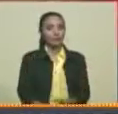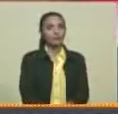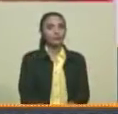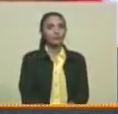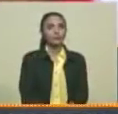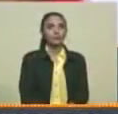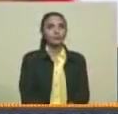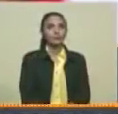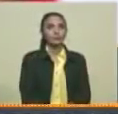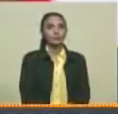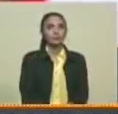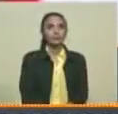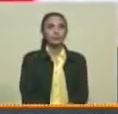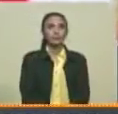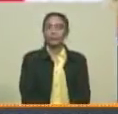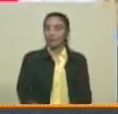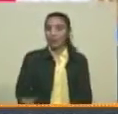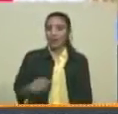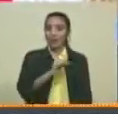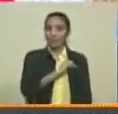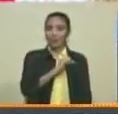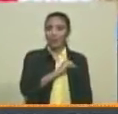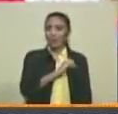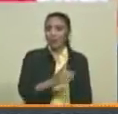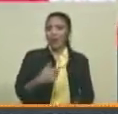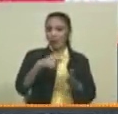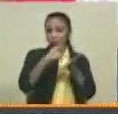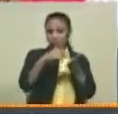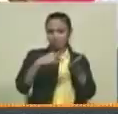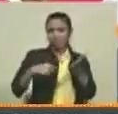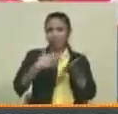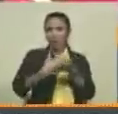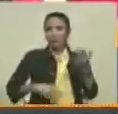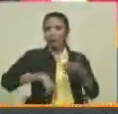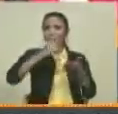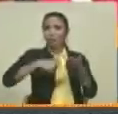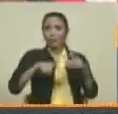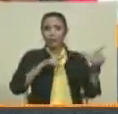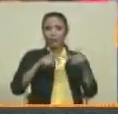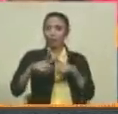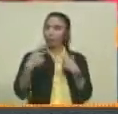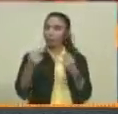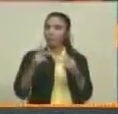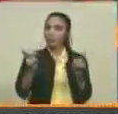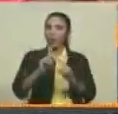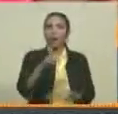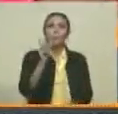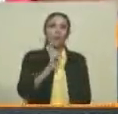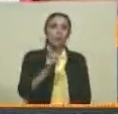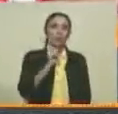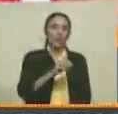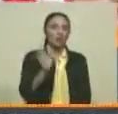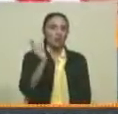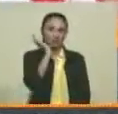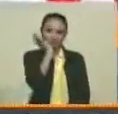Y no nos caemos a coba con un papel escrito y una firma, no. No nos caigamos a coba, camarada.